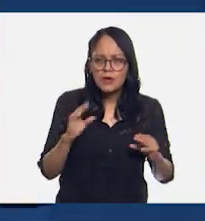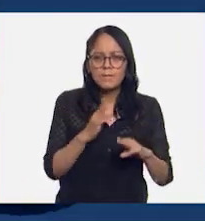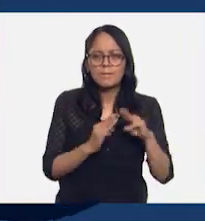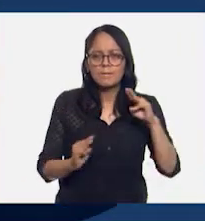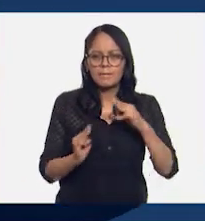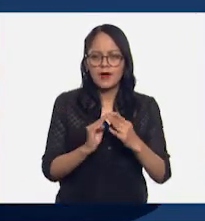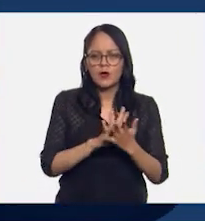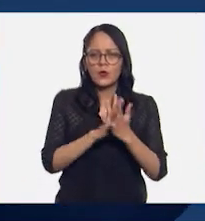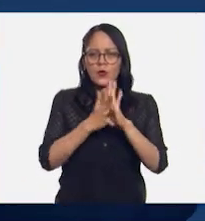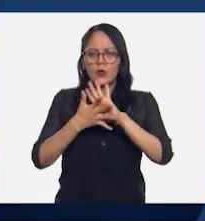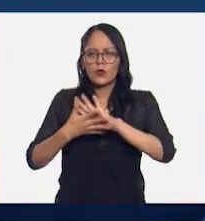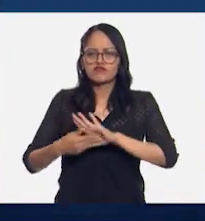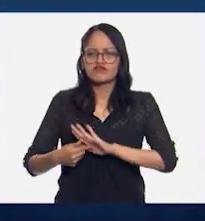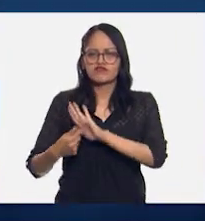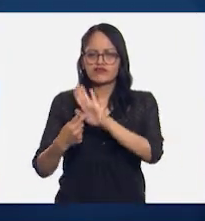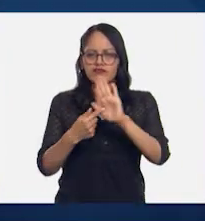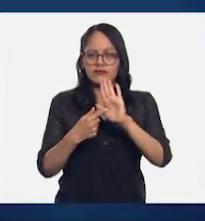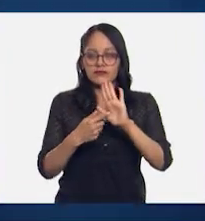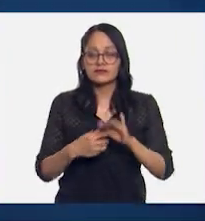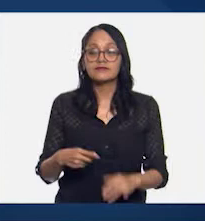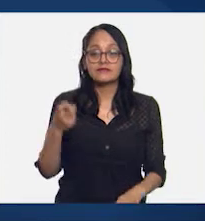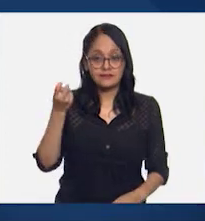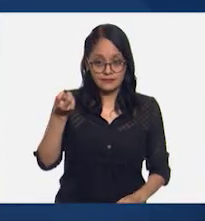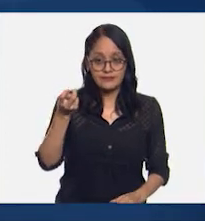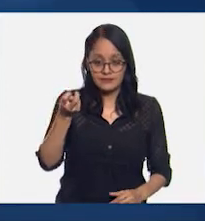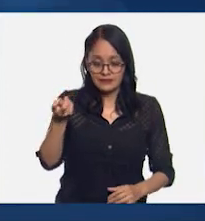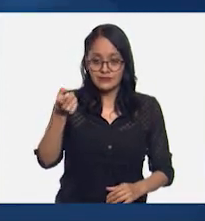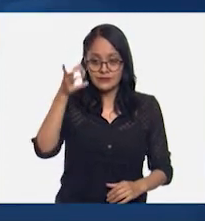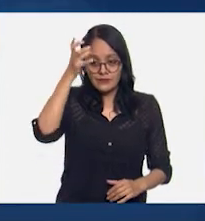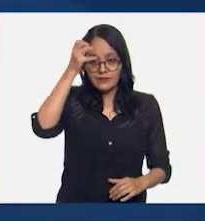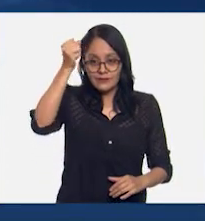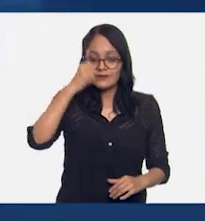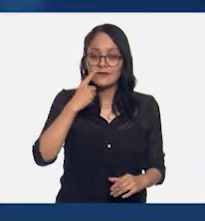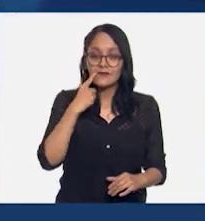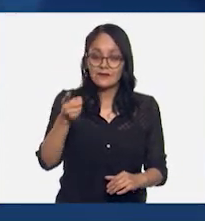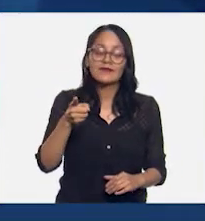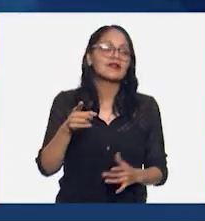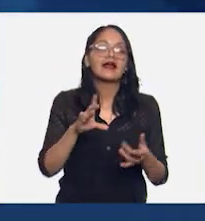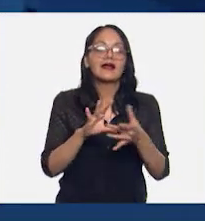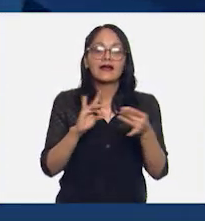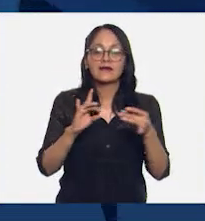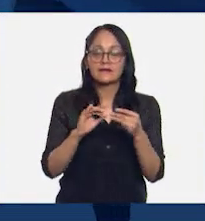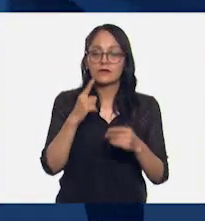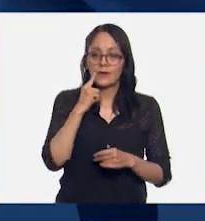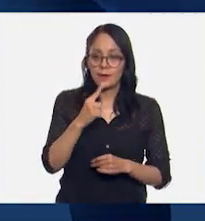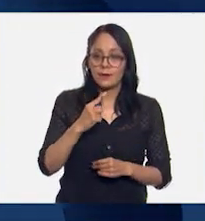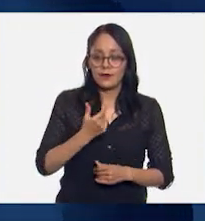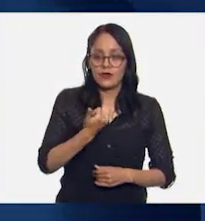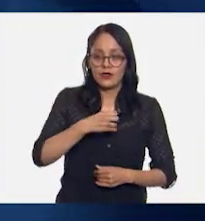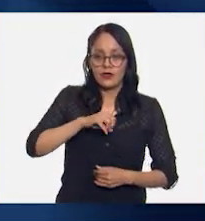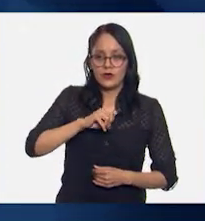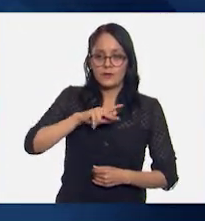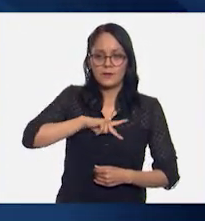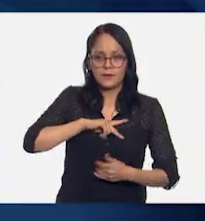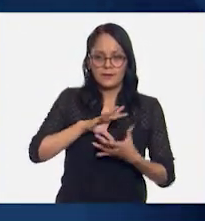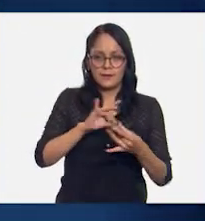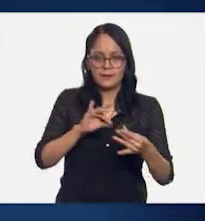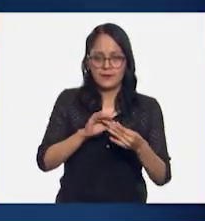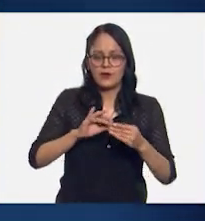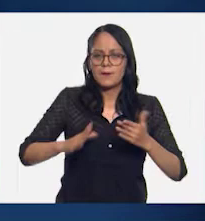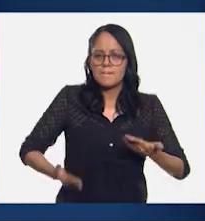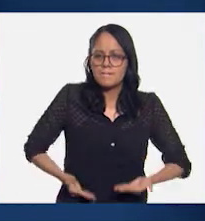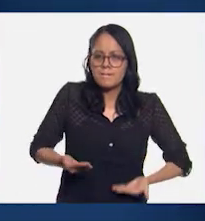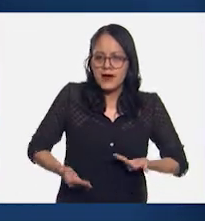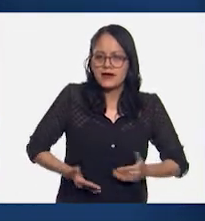materia. Es cierto. En esa definición, el yo poético hace referencia a algunas de las particularidades de la